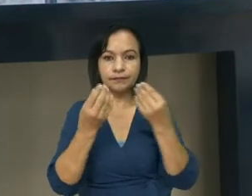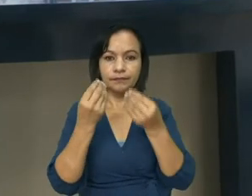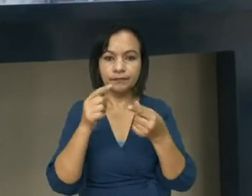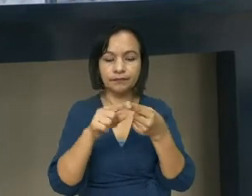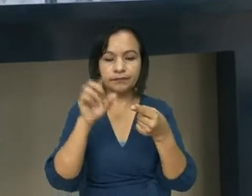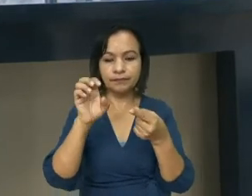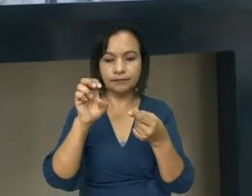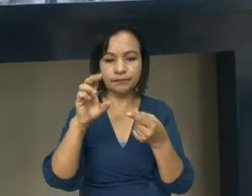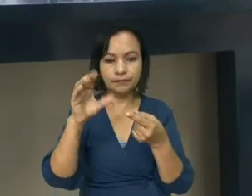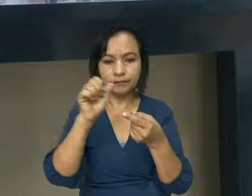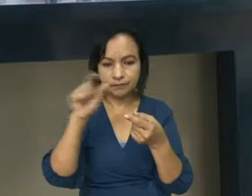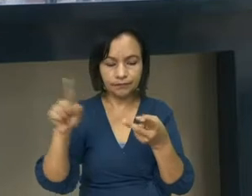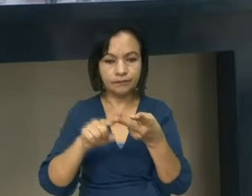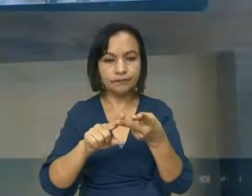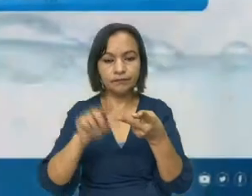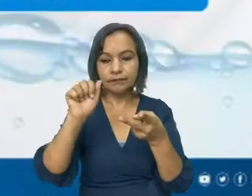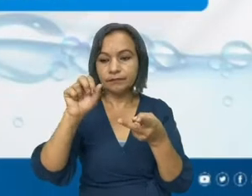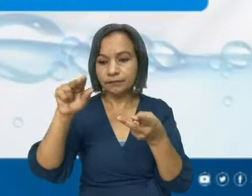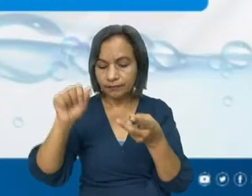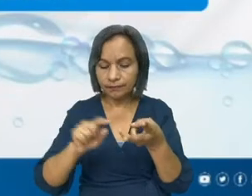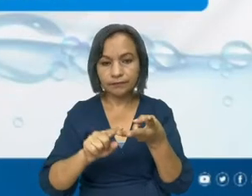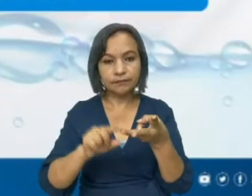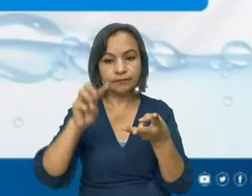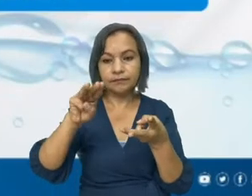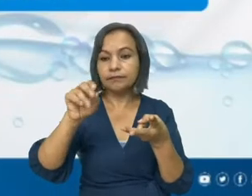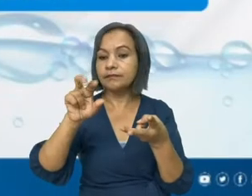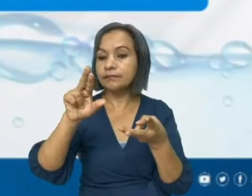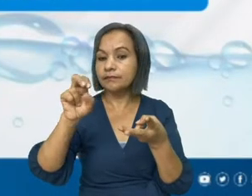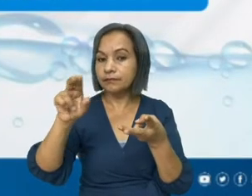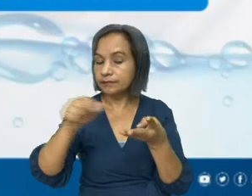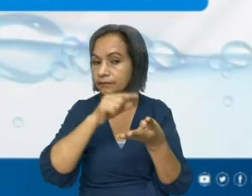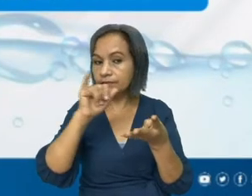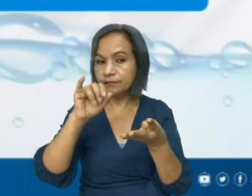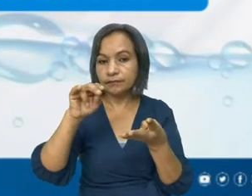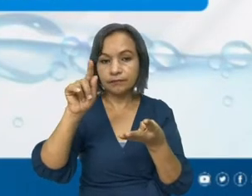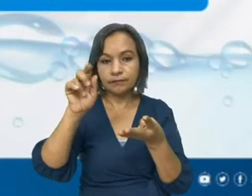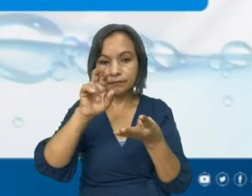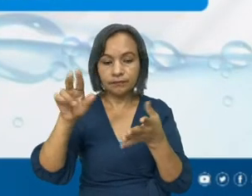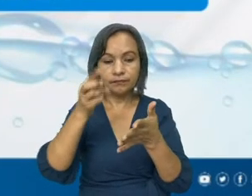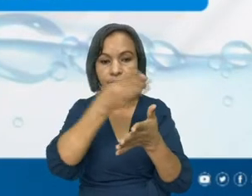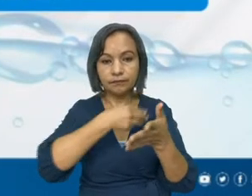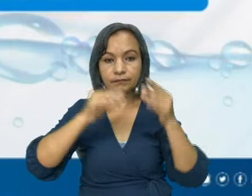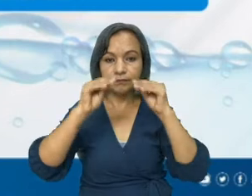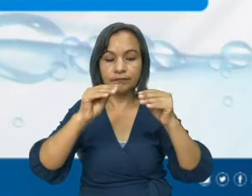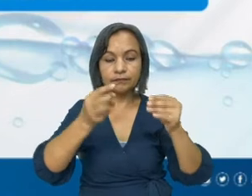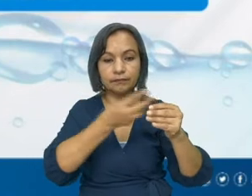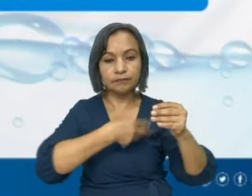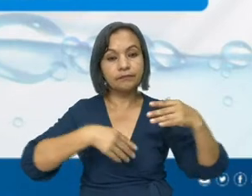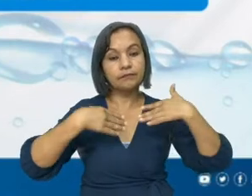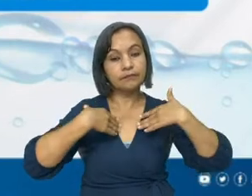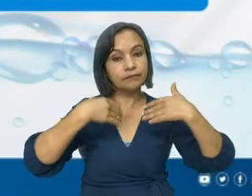mismo ENACAL, la Autoridad Nacional del Agua, el MARENA, tenemos INETER, el Ministerio de Educación, el Ministerio de